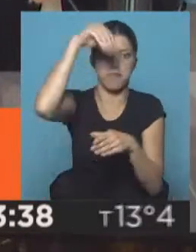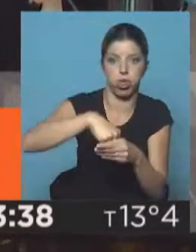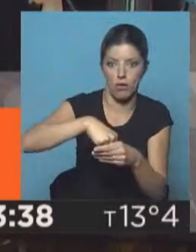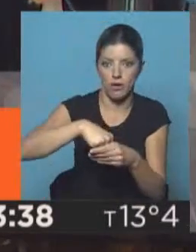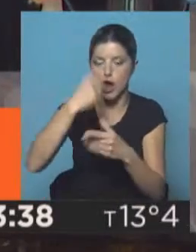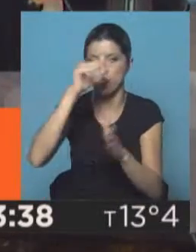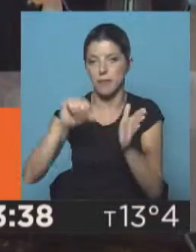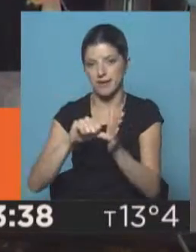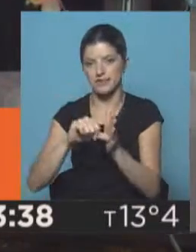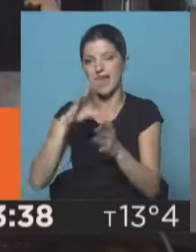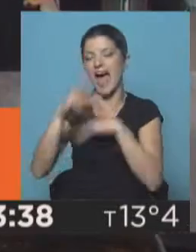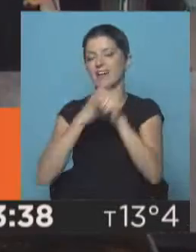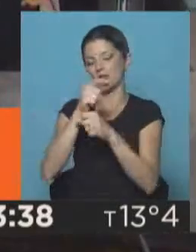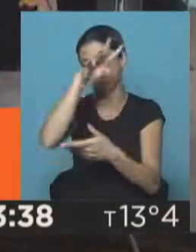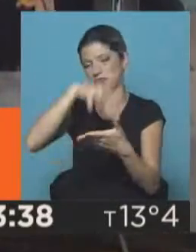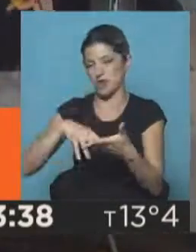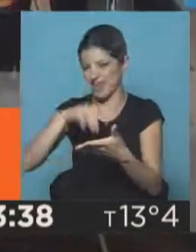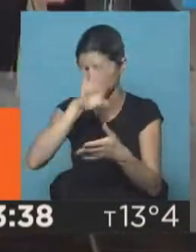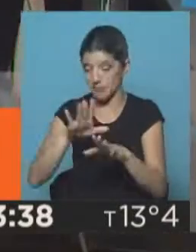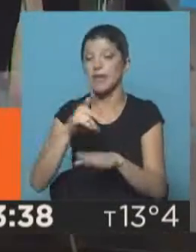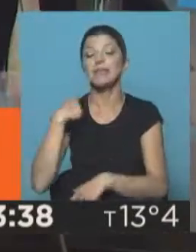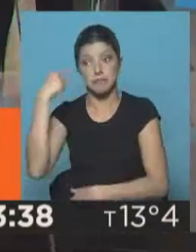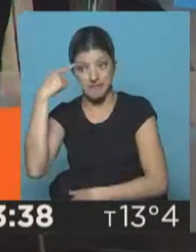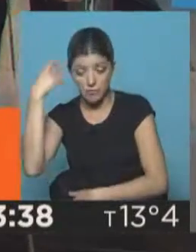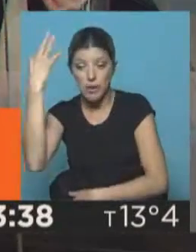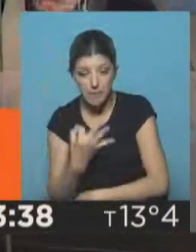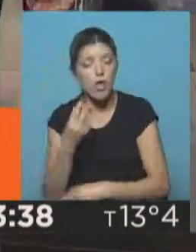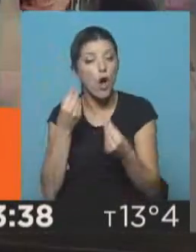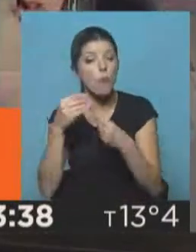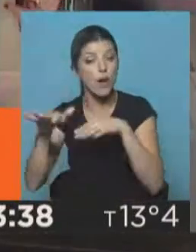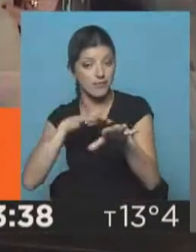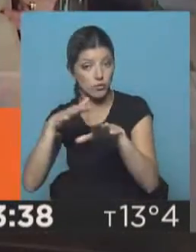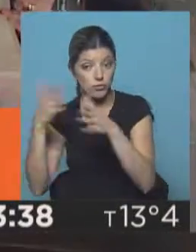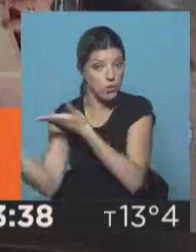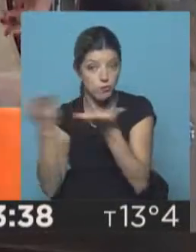eran teóricos. Si uno lo lleva al ejercicio práctico, observa cómo